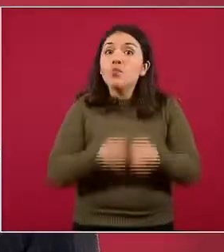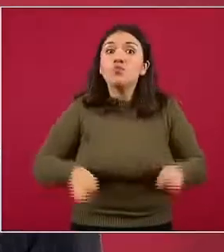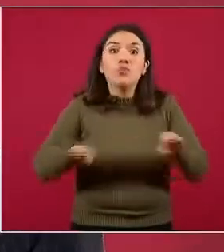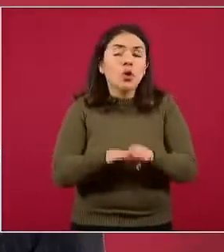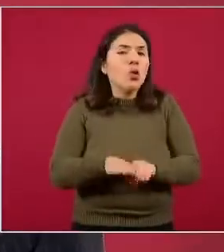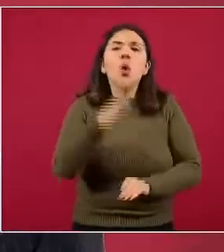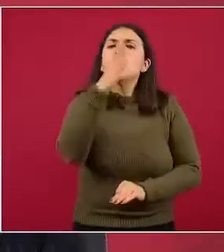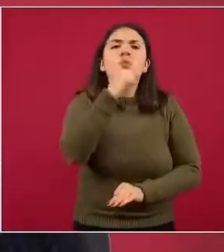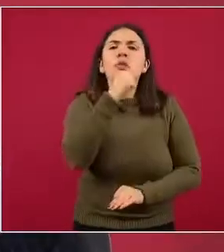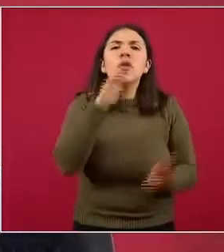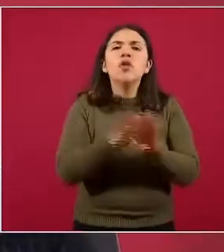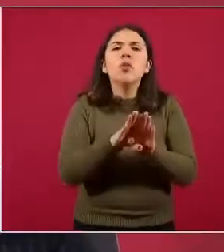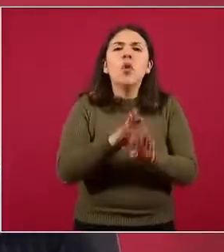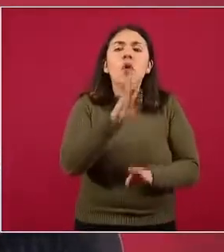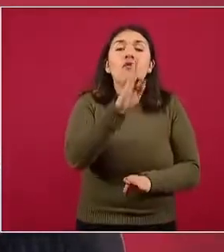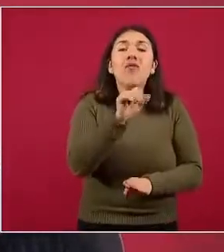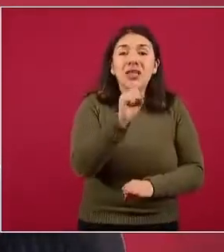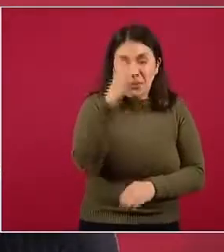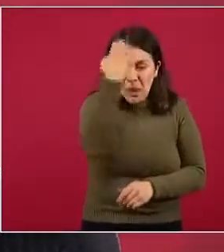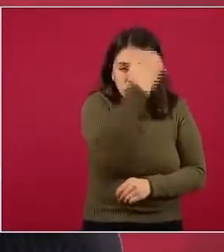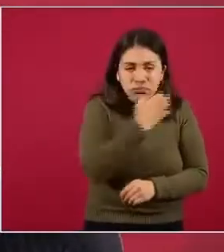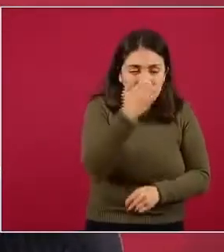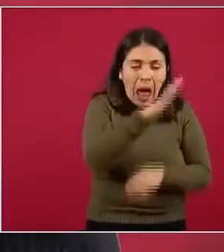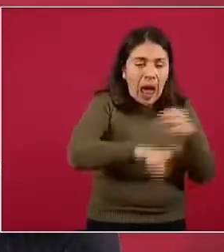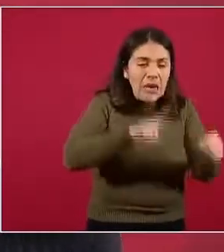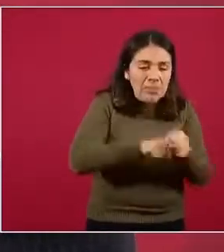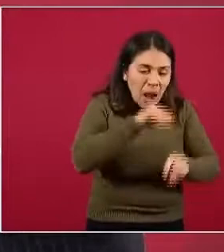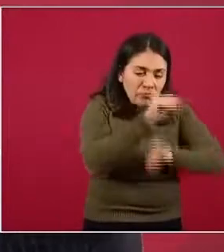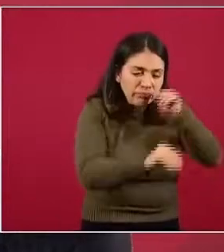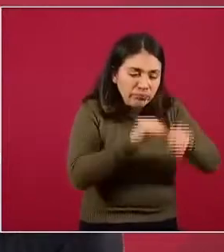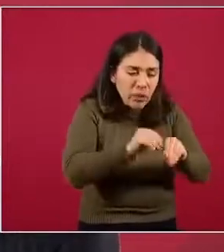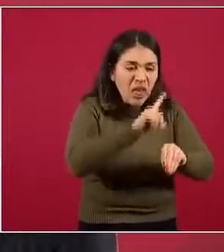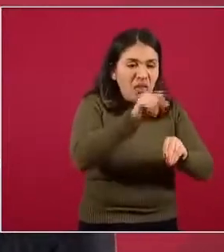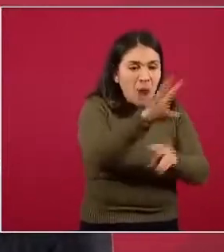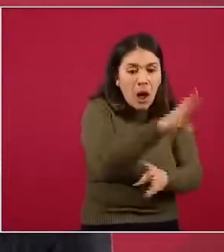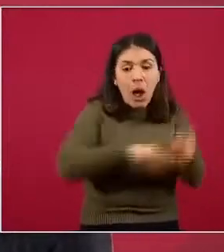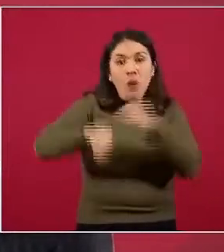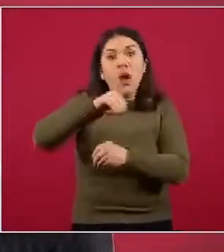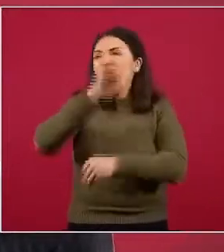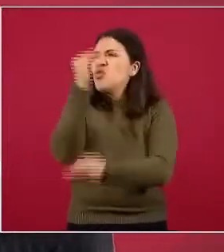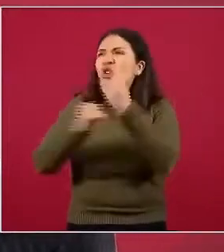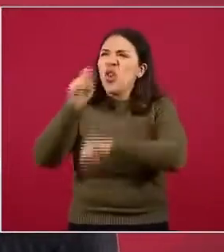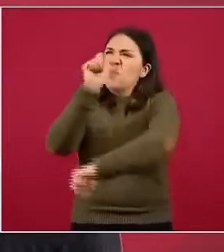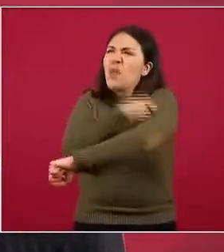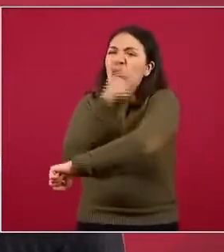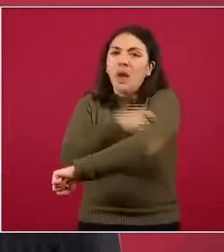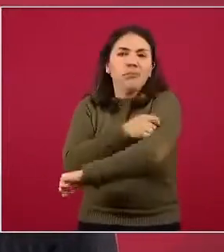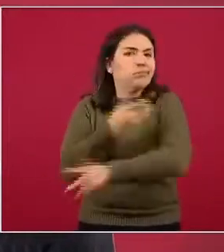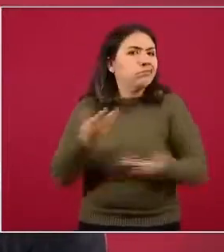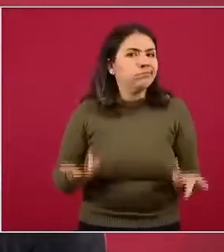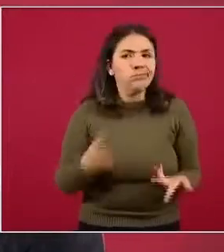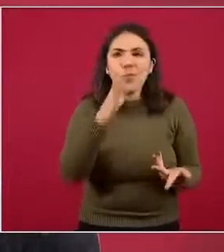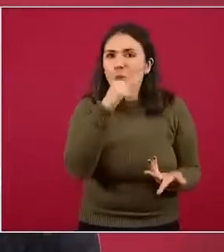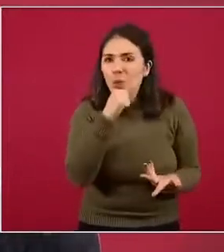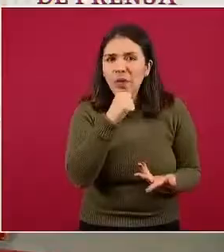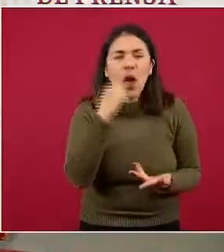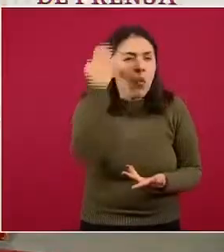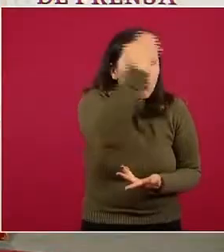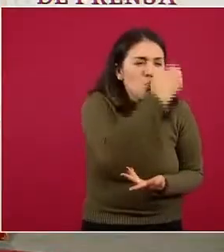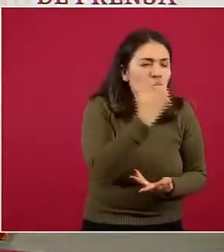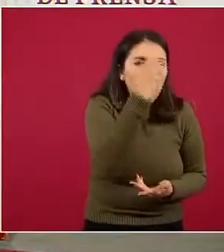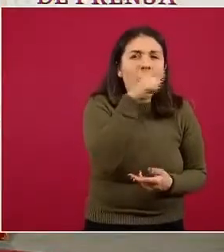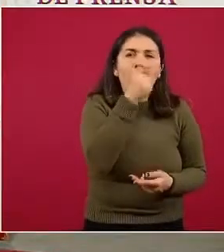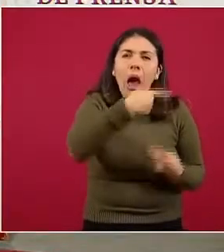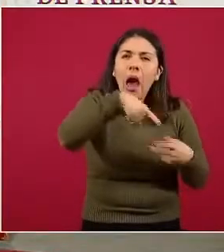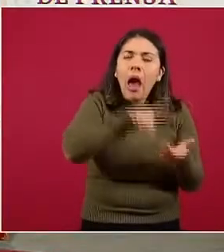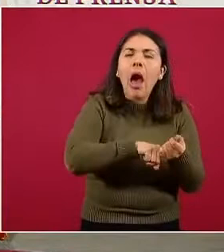puede pasar de una fase de experimentación en animales directamente a un uso generalizado. No se puede pasar de ensayos in vitro,